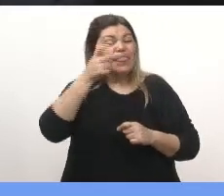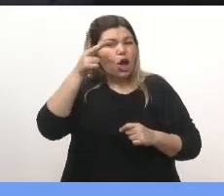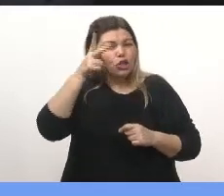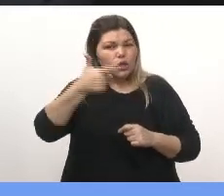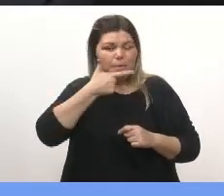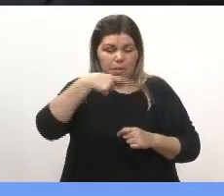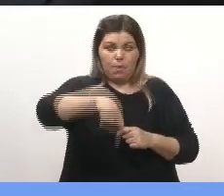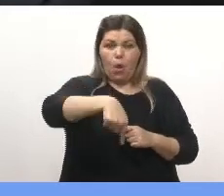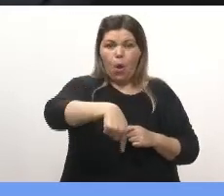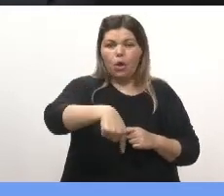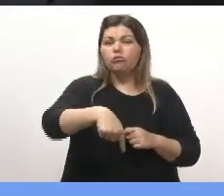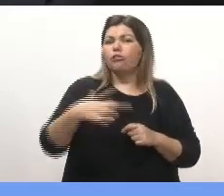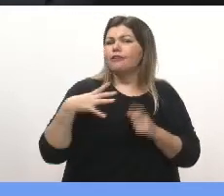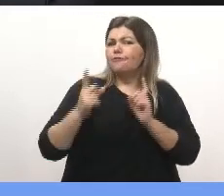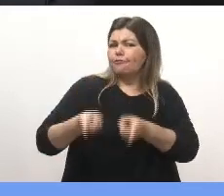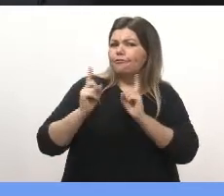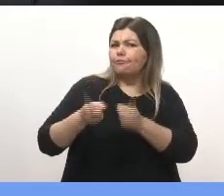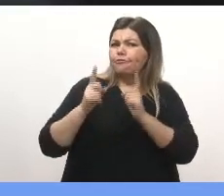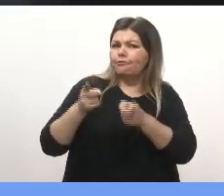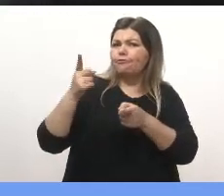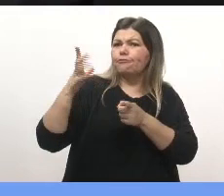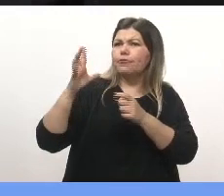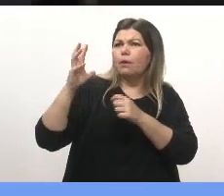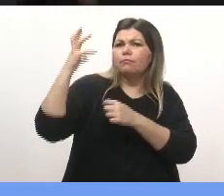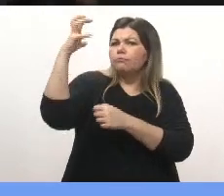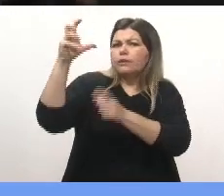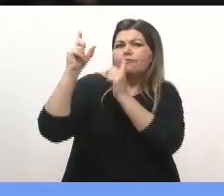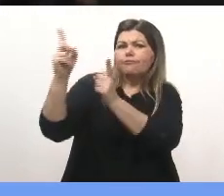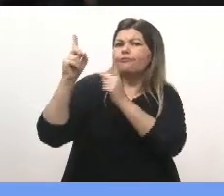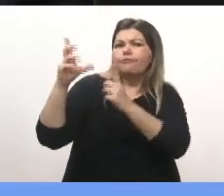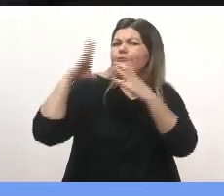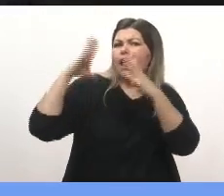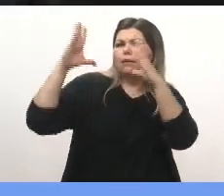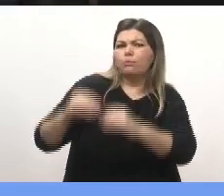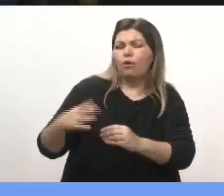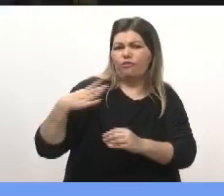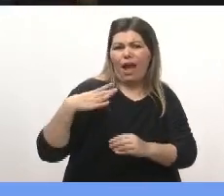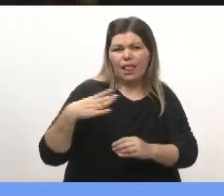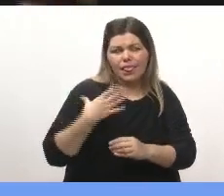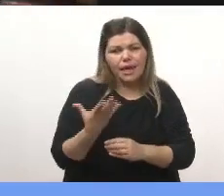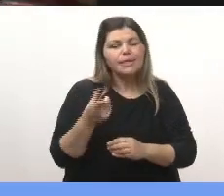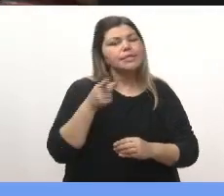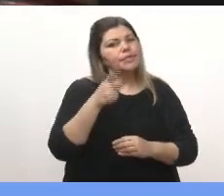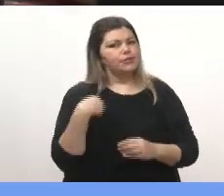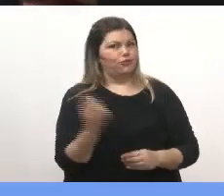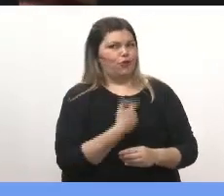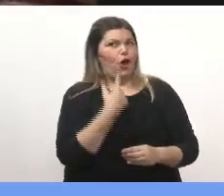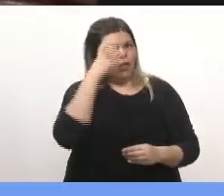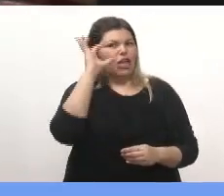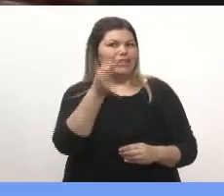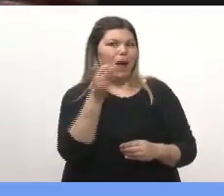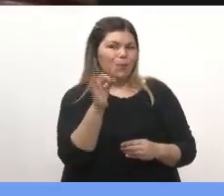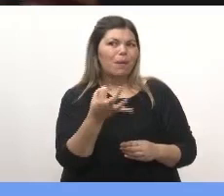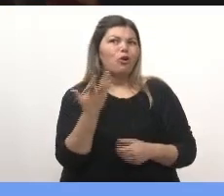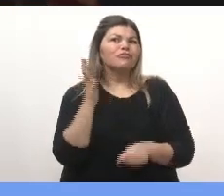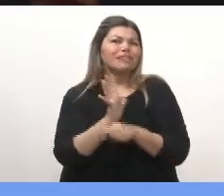28 de septiembre, y aún todavía no se ha llevado a cabo. Con el agravante, no sé si creo que todos tenemos conciencia de lo que significa